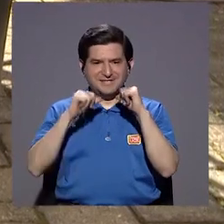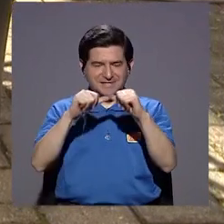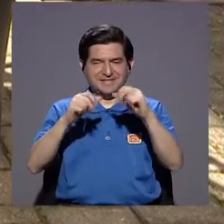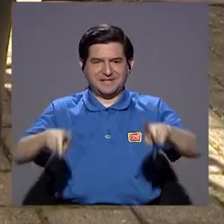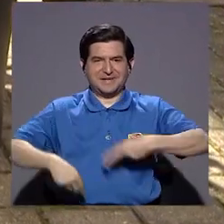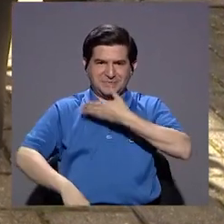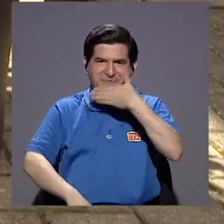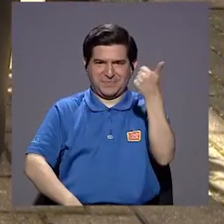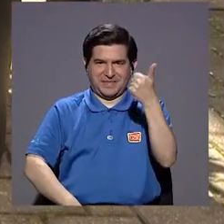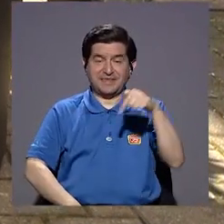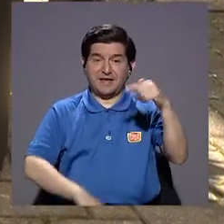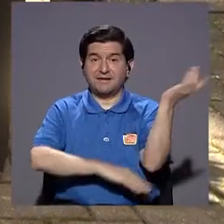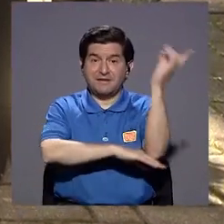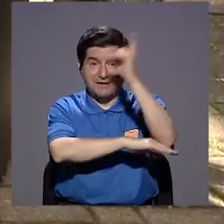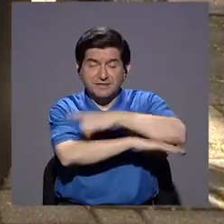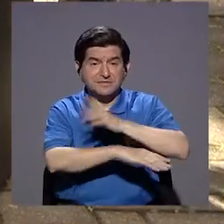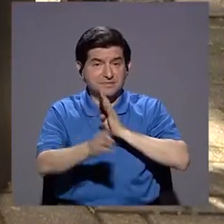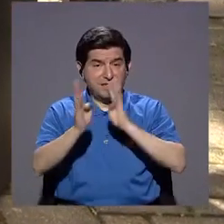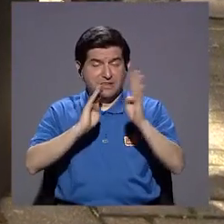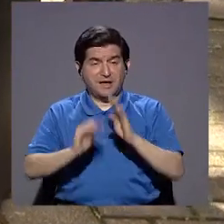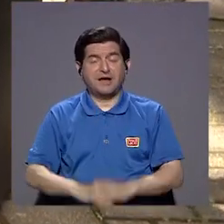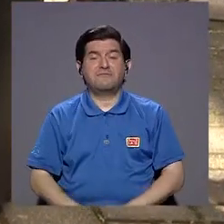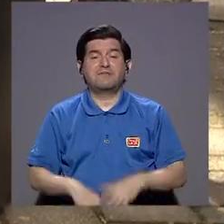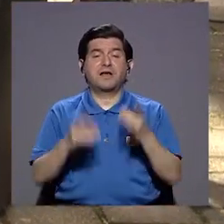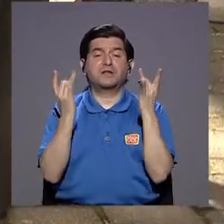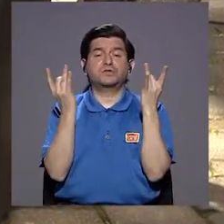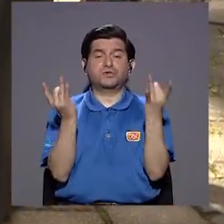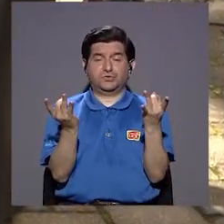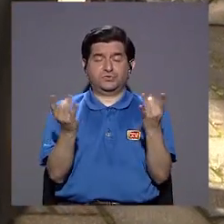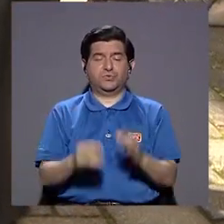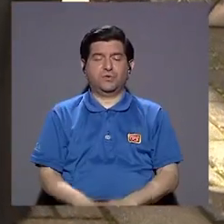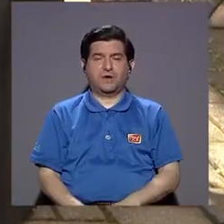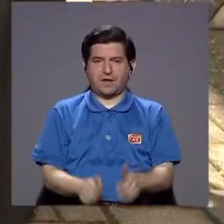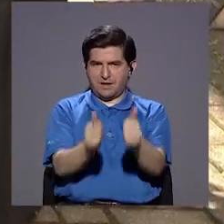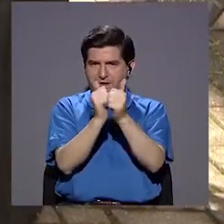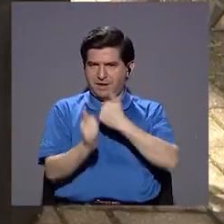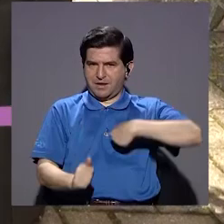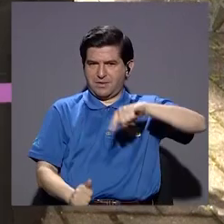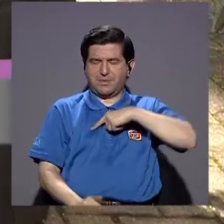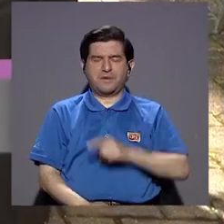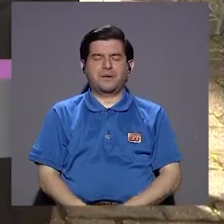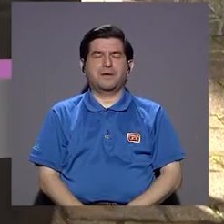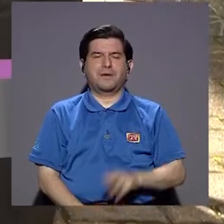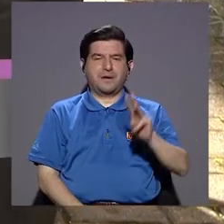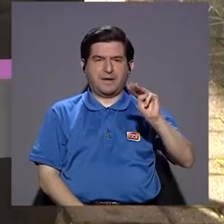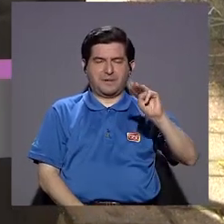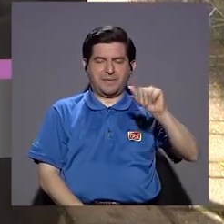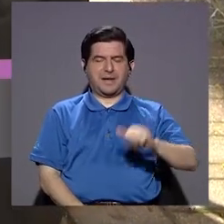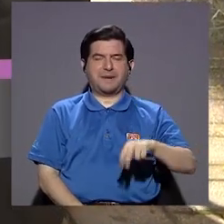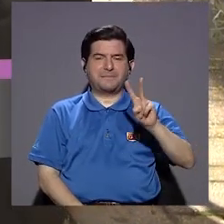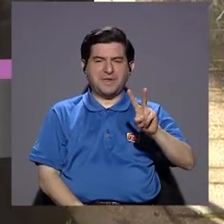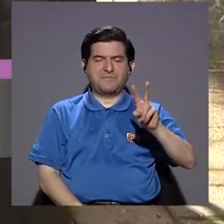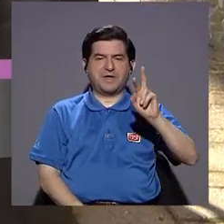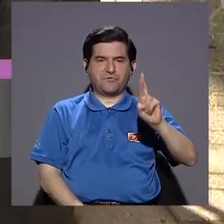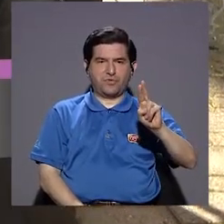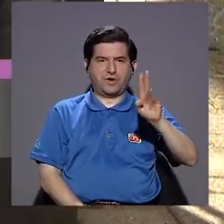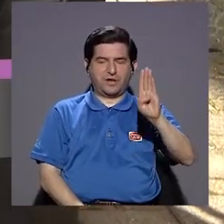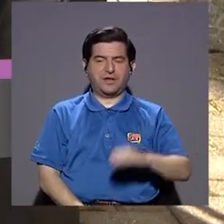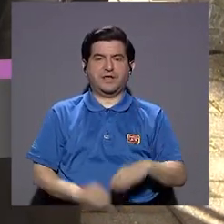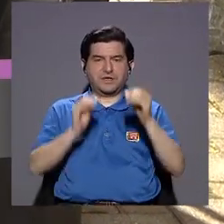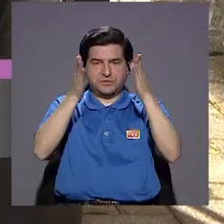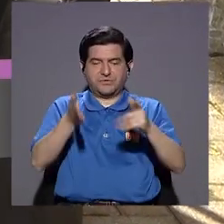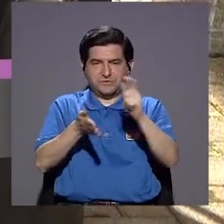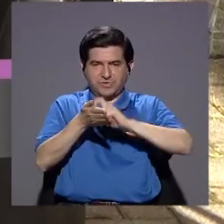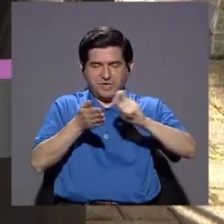Gracias por continuar en Vivir Mejor. El día de hoy conversando acerca del yoga. Para ello nos acompaña la máster Vivian Rodríguez Barquero. Ella es